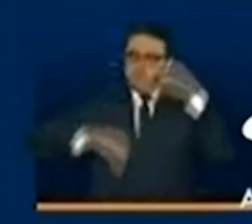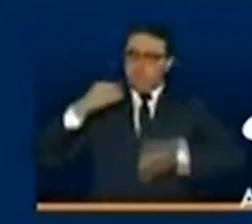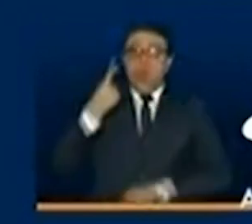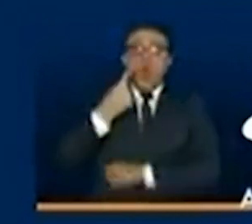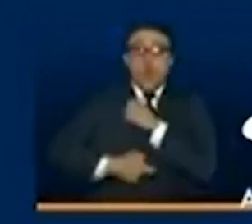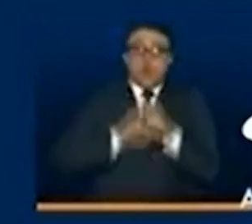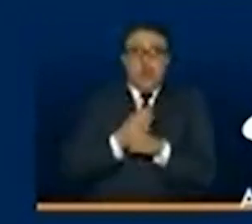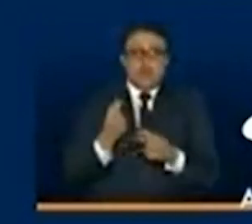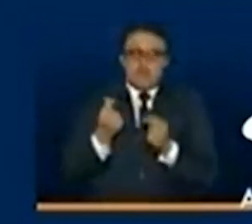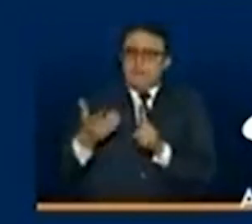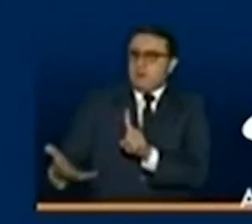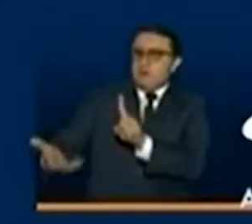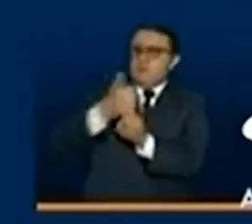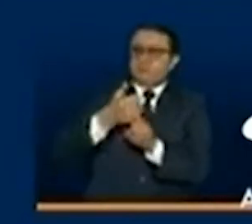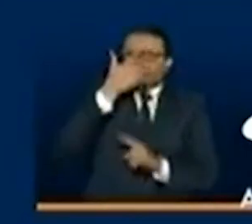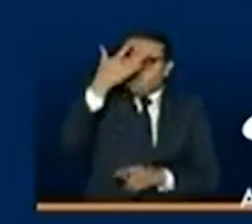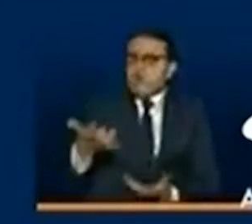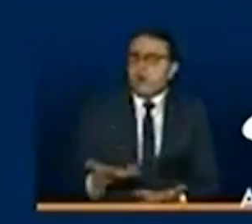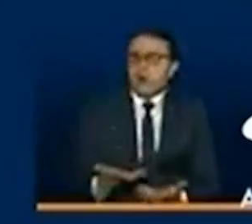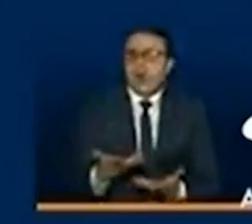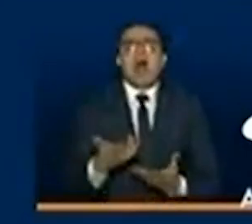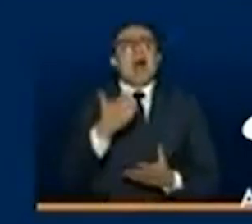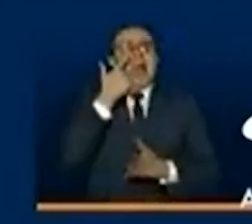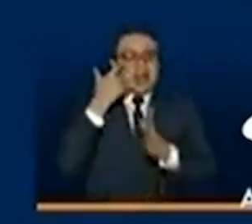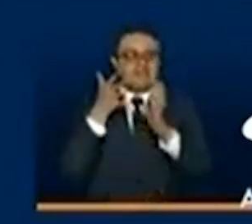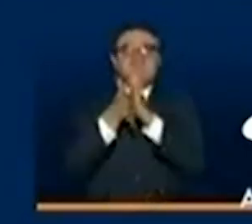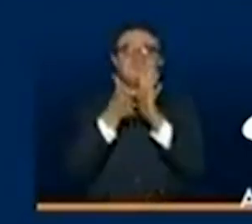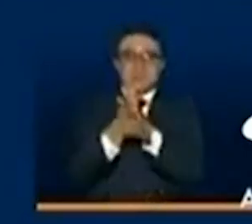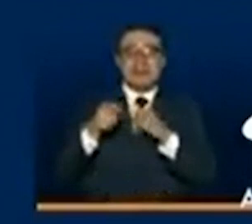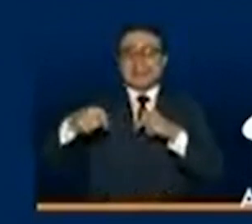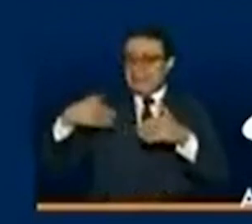año? Precisamente por eso, porque ese fue el reto